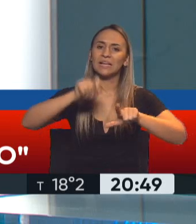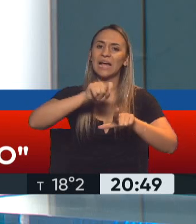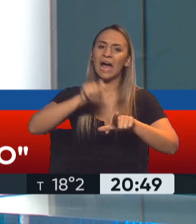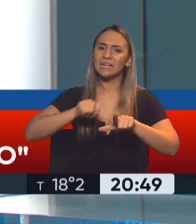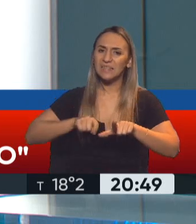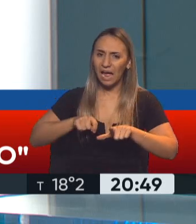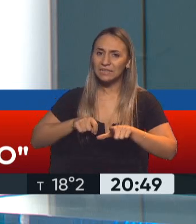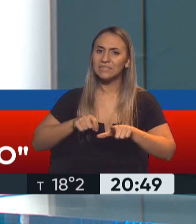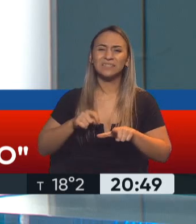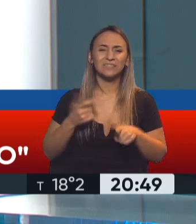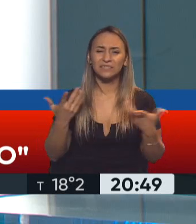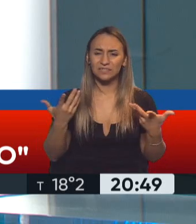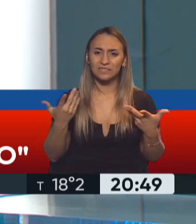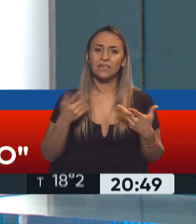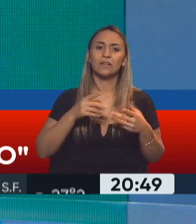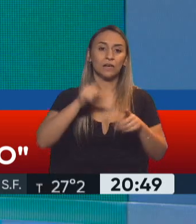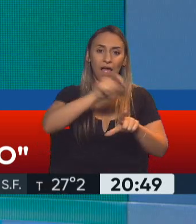involucraba claramente